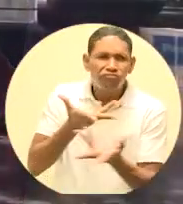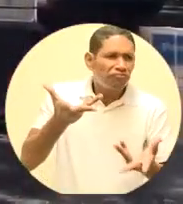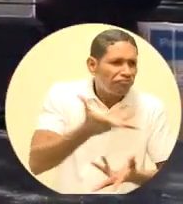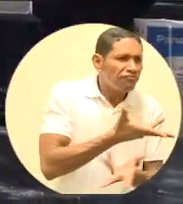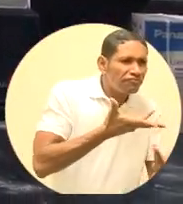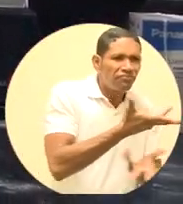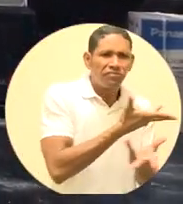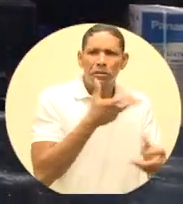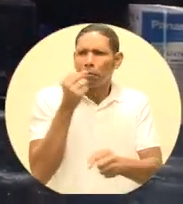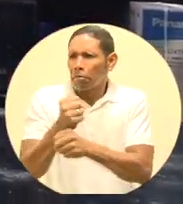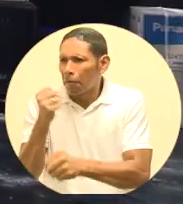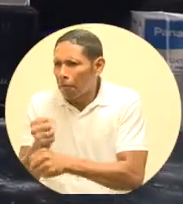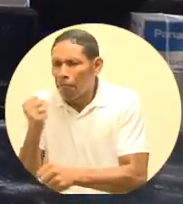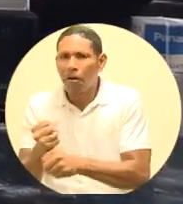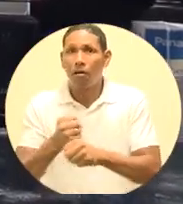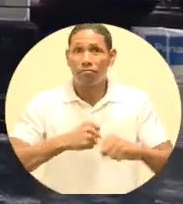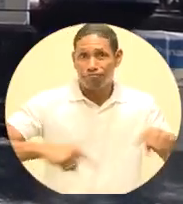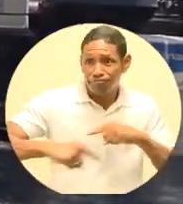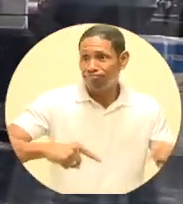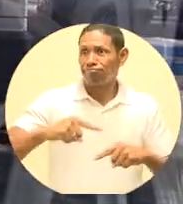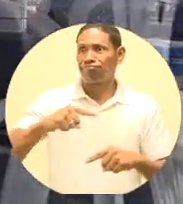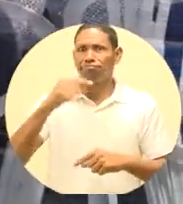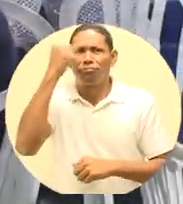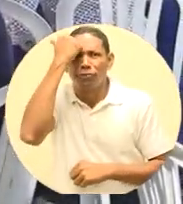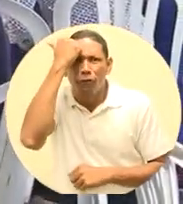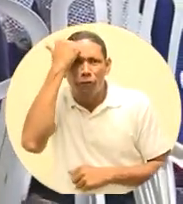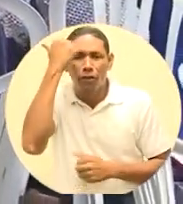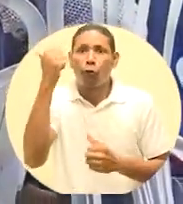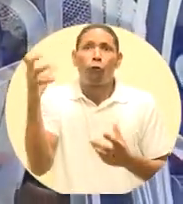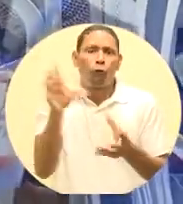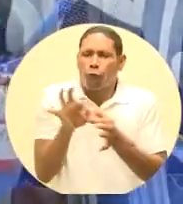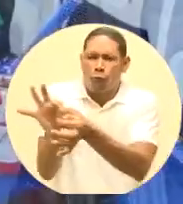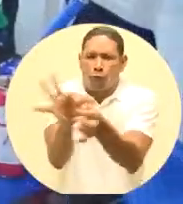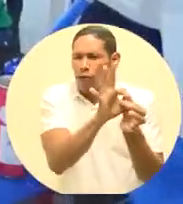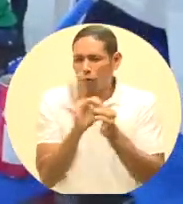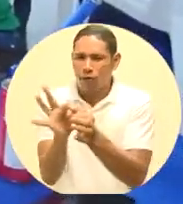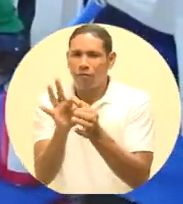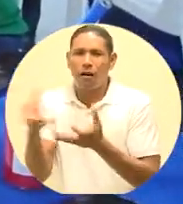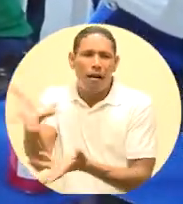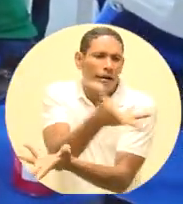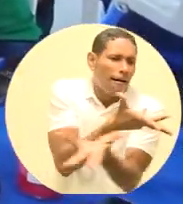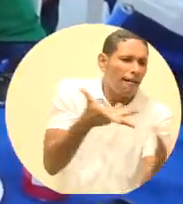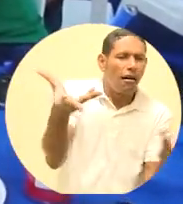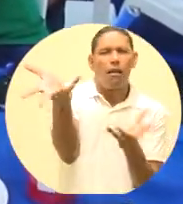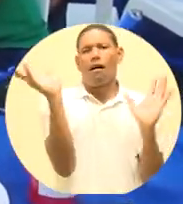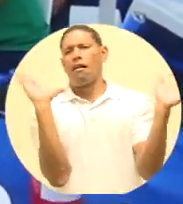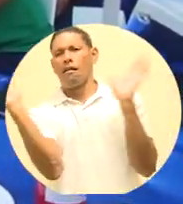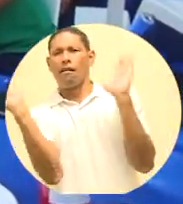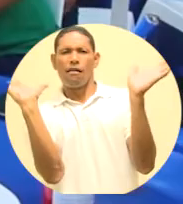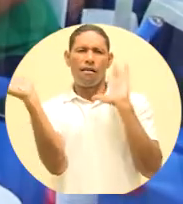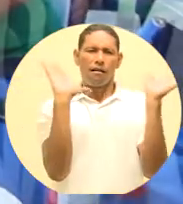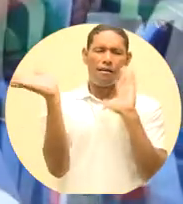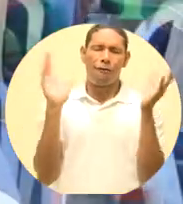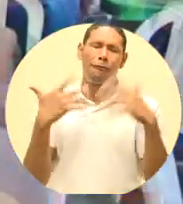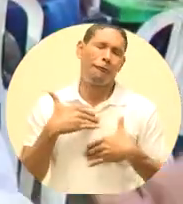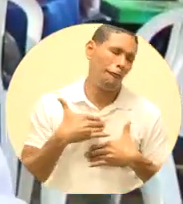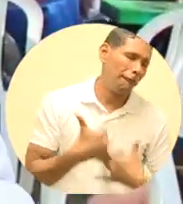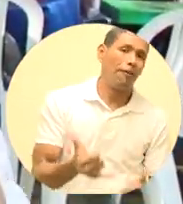de familias, de empleados, administrativos, profesores y todos departiendo en un